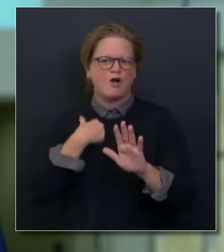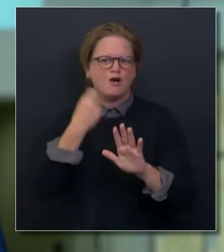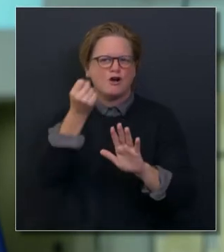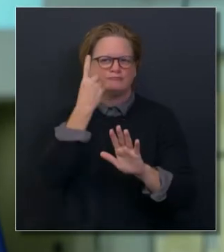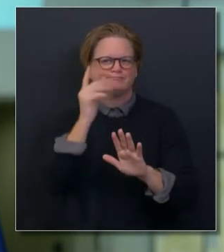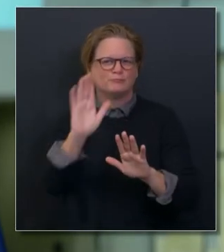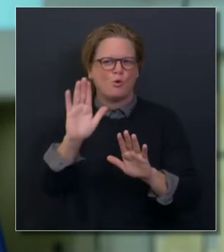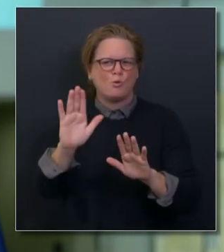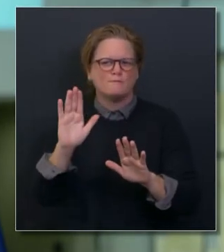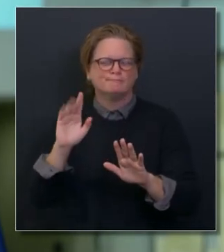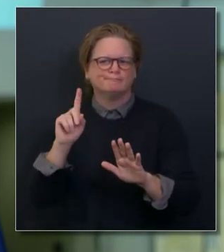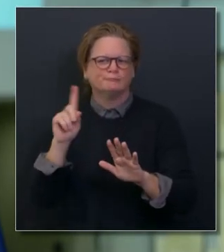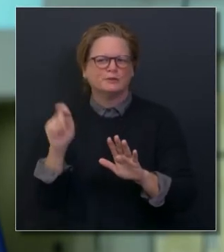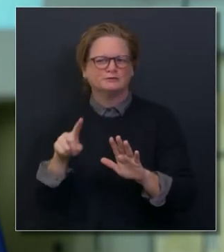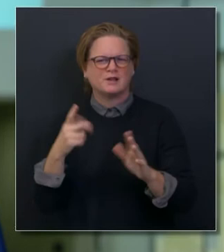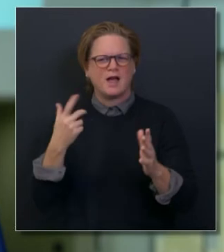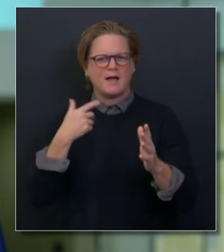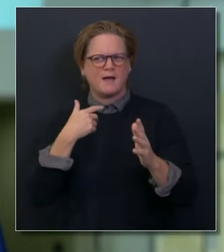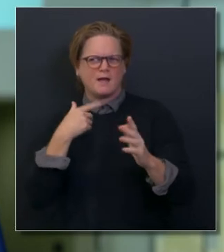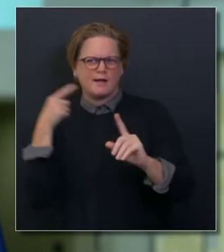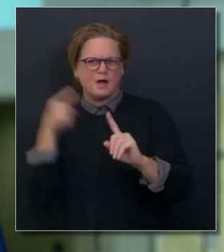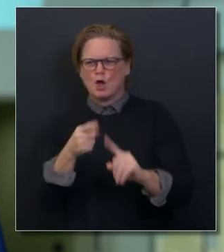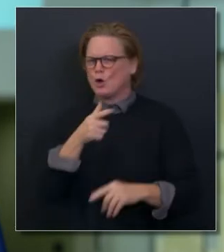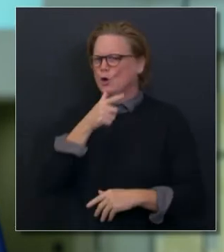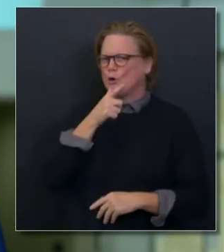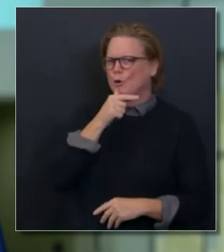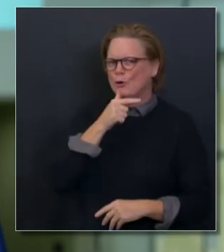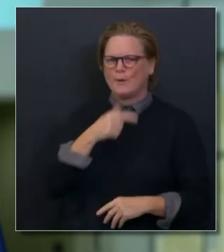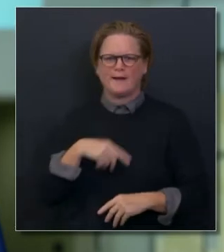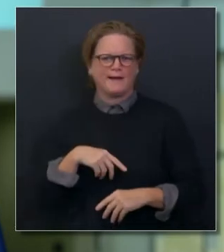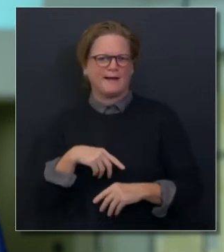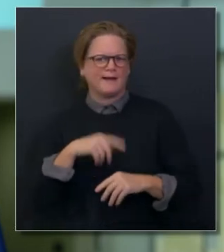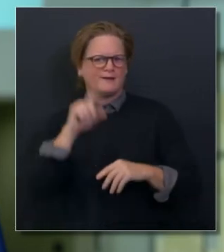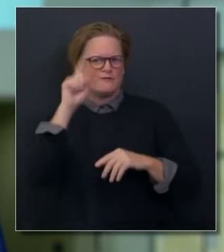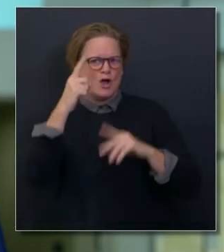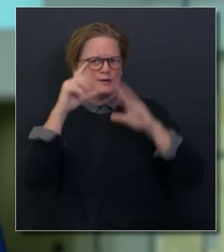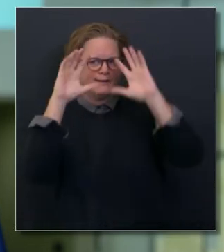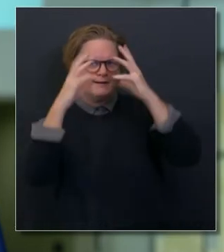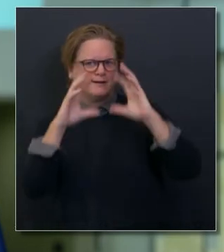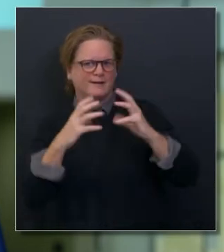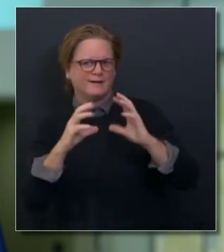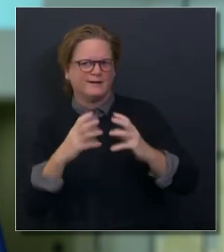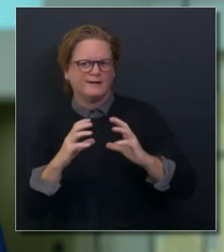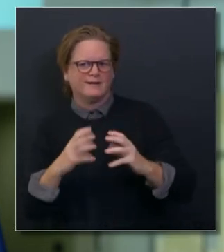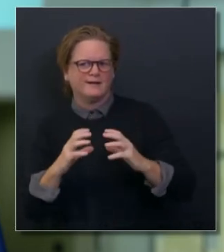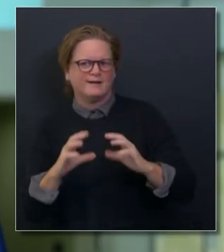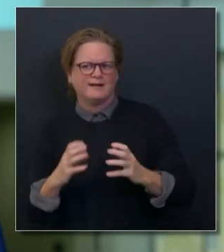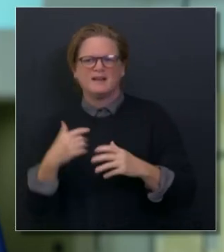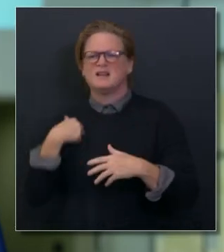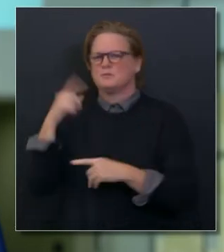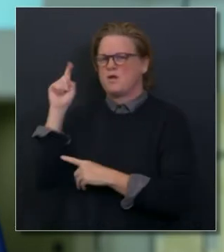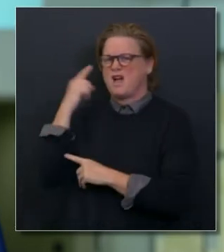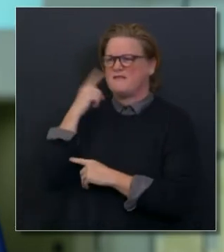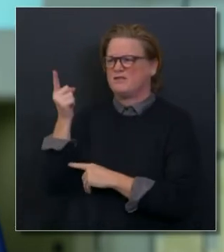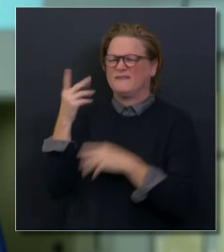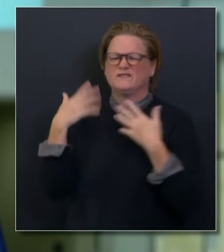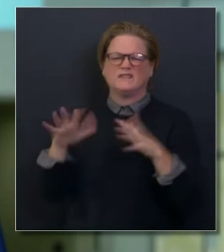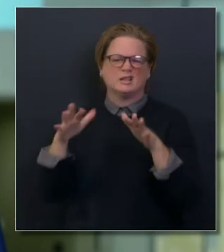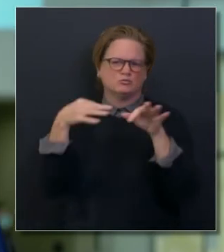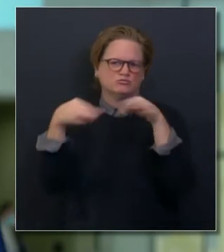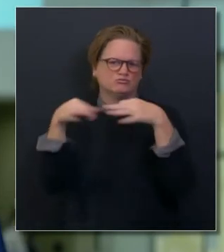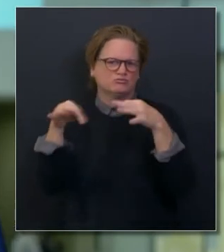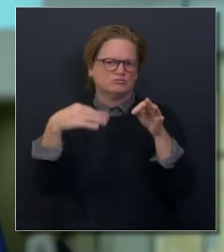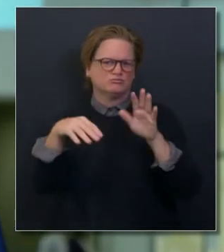que hemos conversado al respecto. Estamos estableciendo la prioridad en cuanto a